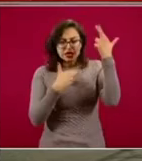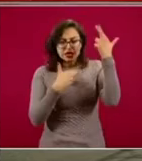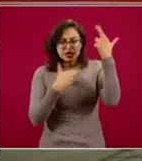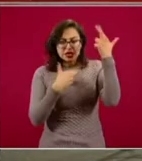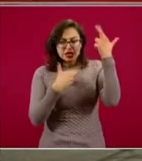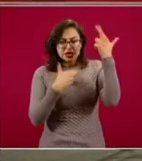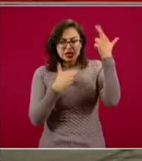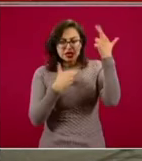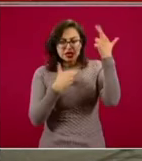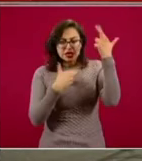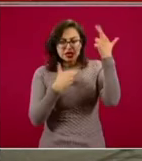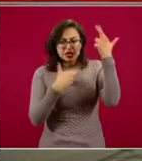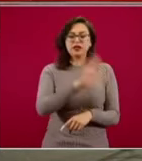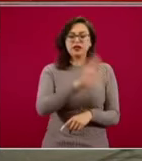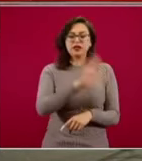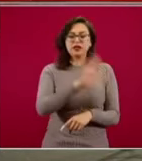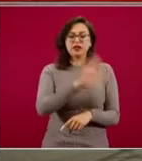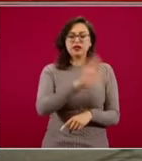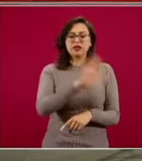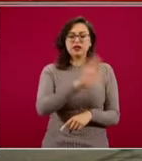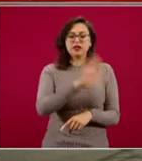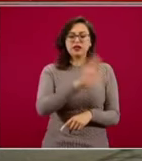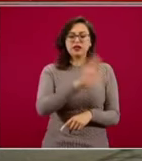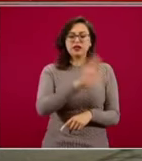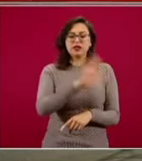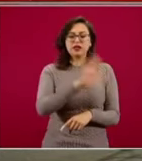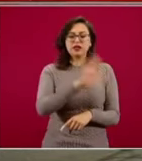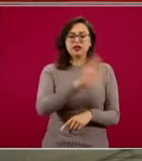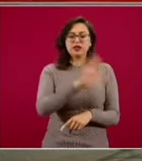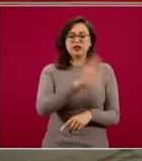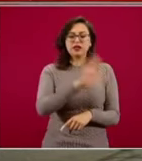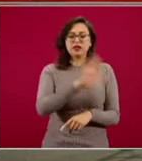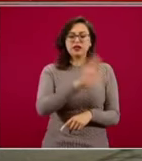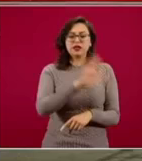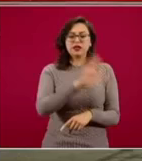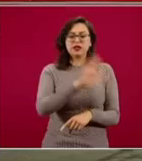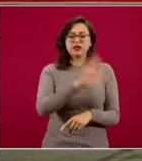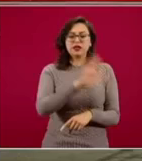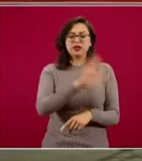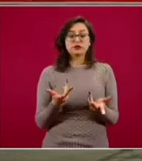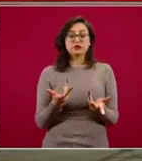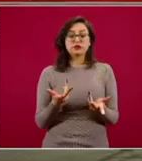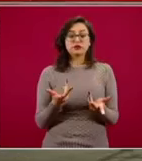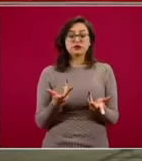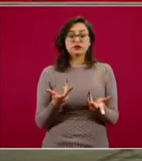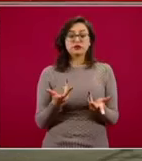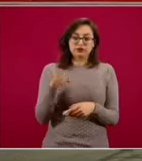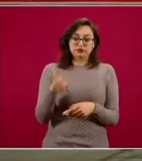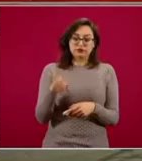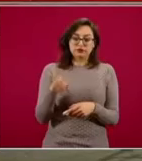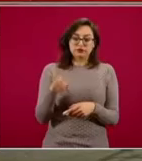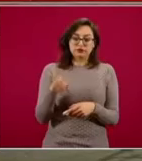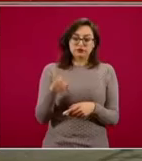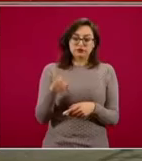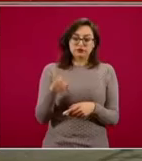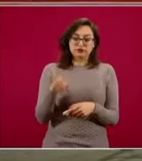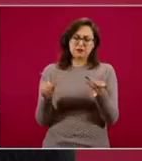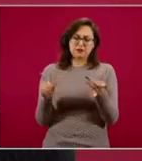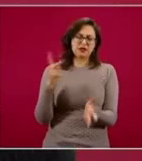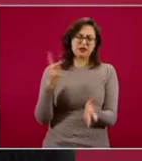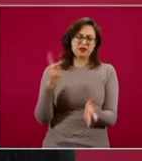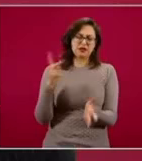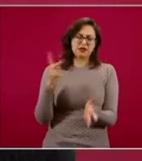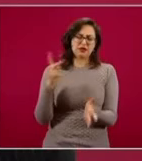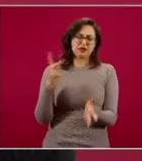sus distintos aspectos. Esto incluye la mortalidad en exceso, que el mismo doctor López Ridaura ha presentado ya en